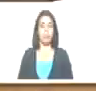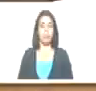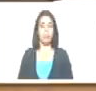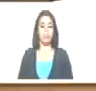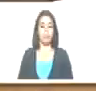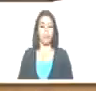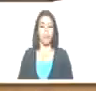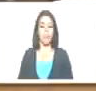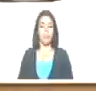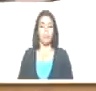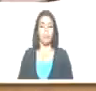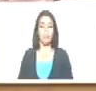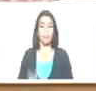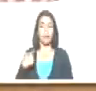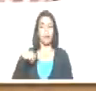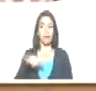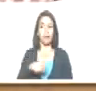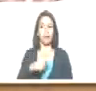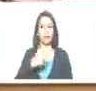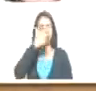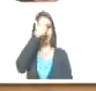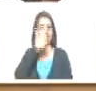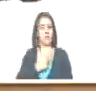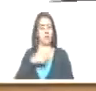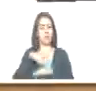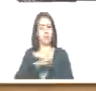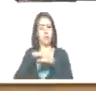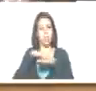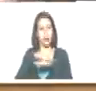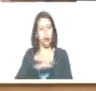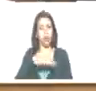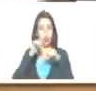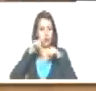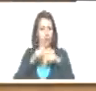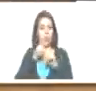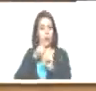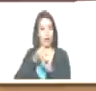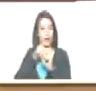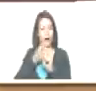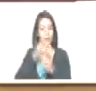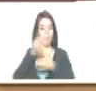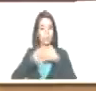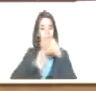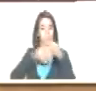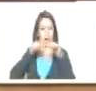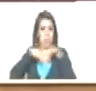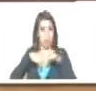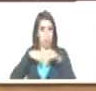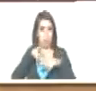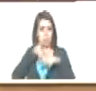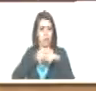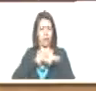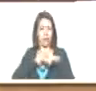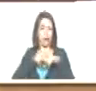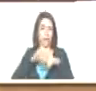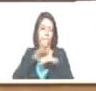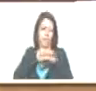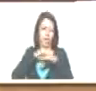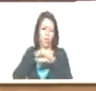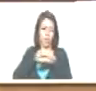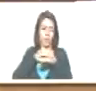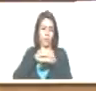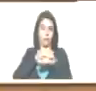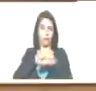Tengo la palabra yo y ofrezco excusas por hablar desde aquí sentado, por